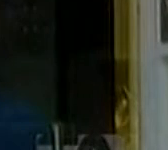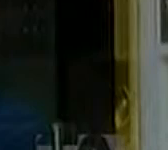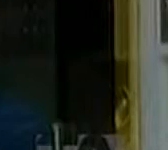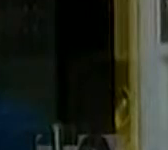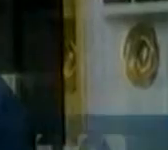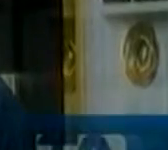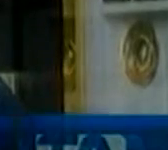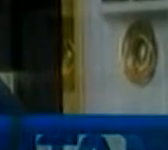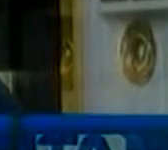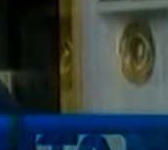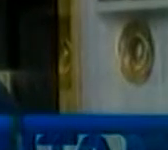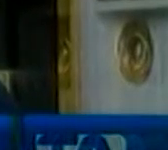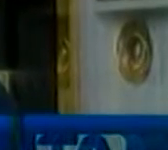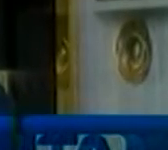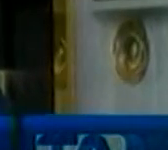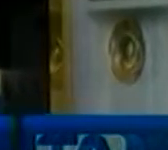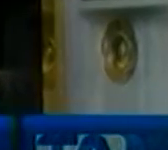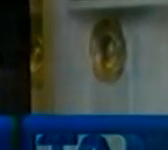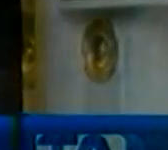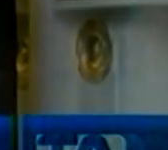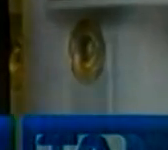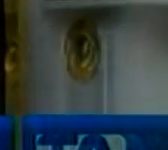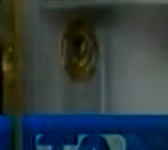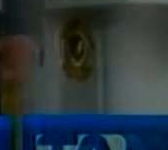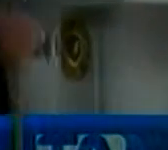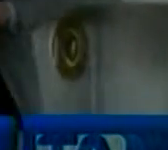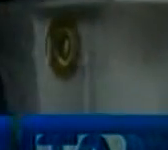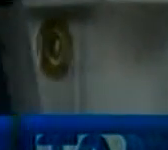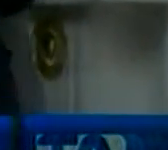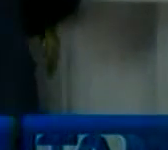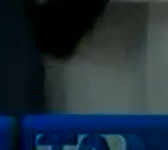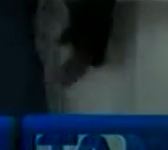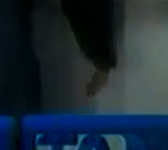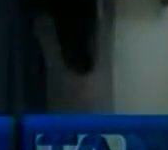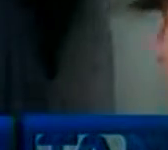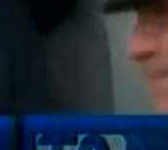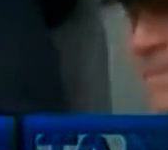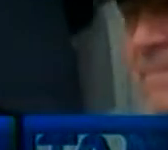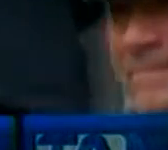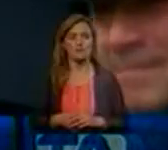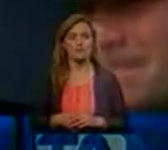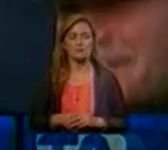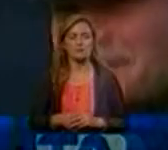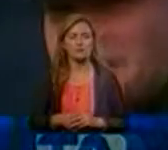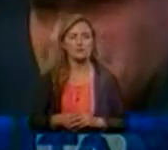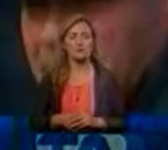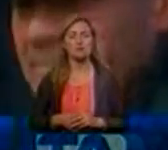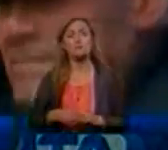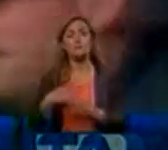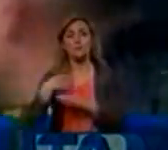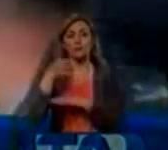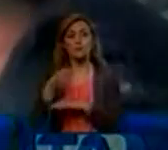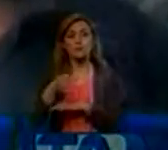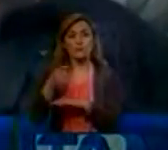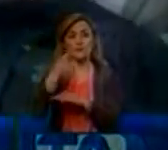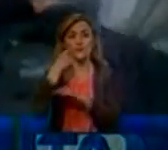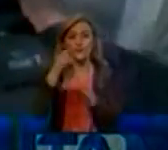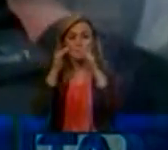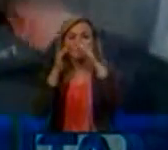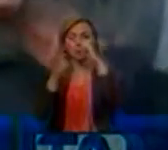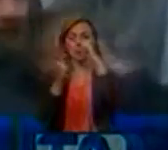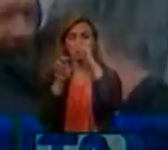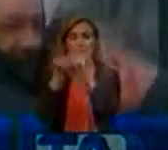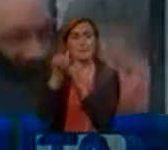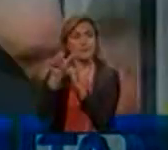Este es el momento exacto en el que Julian Assange es detenido en la Embajada de Ecuador en Londres. En estas imágenes difundidas en